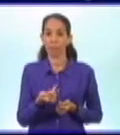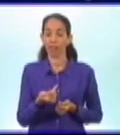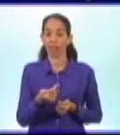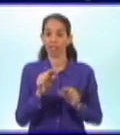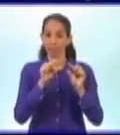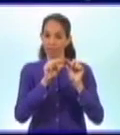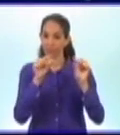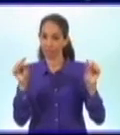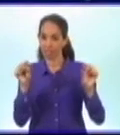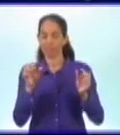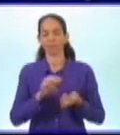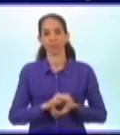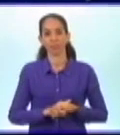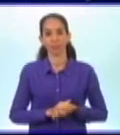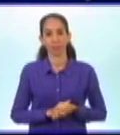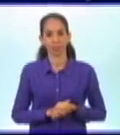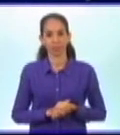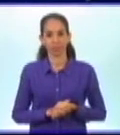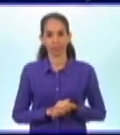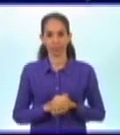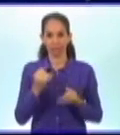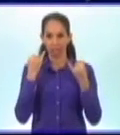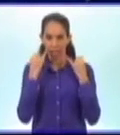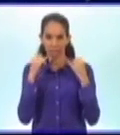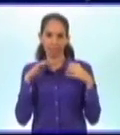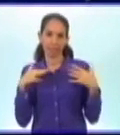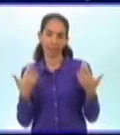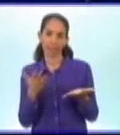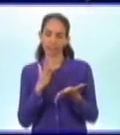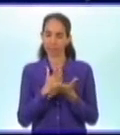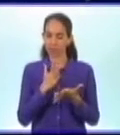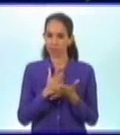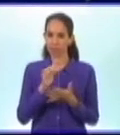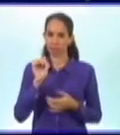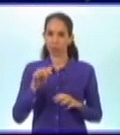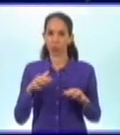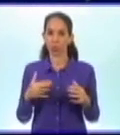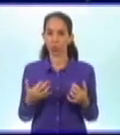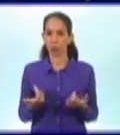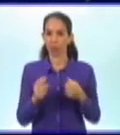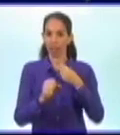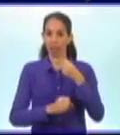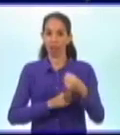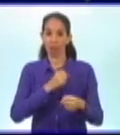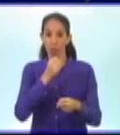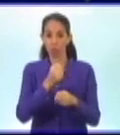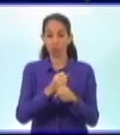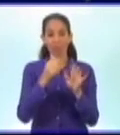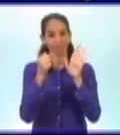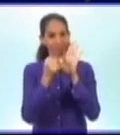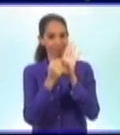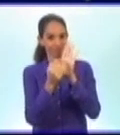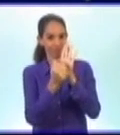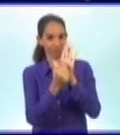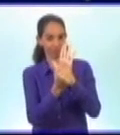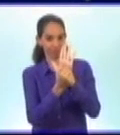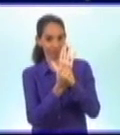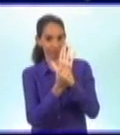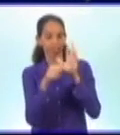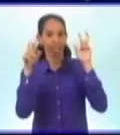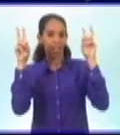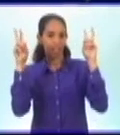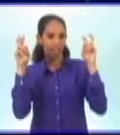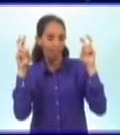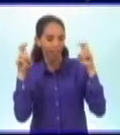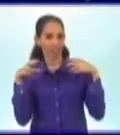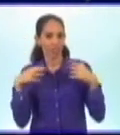frase textual. Nuestro interés en la clase de hoy es destacar el uso de los puntos suspensivos y las comillas,